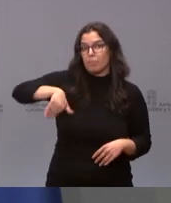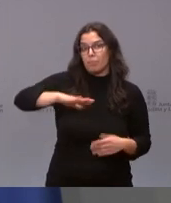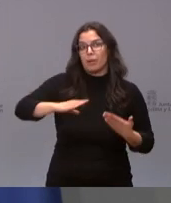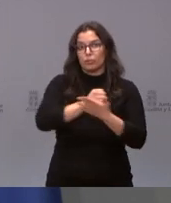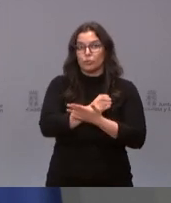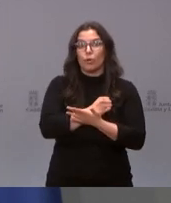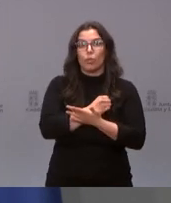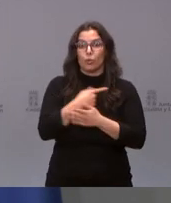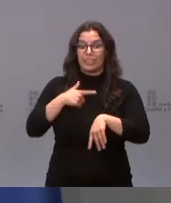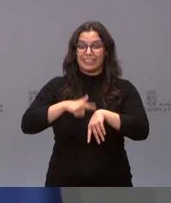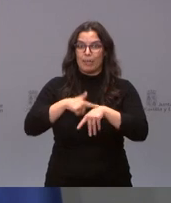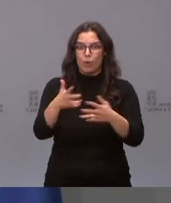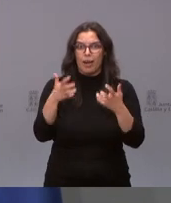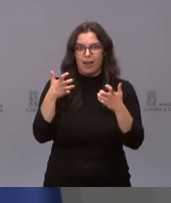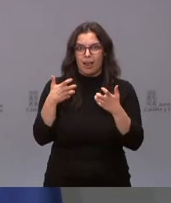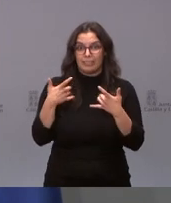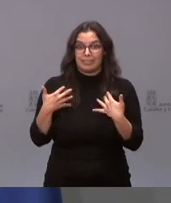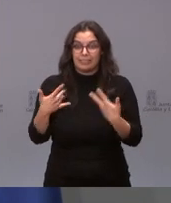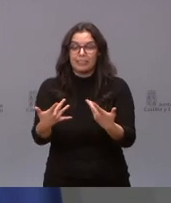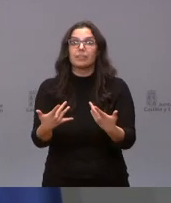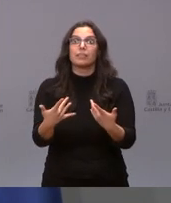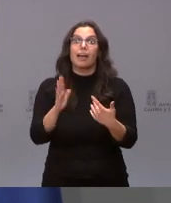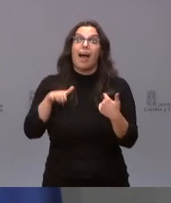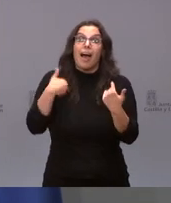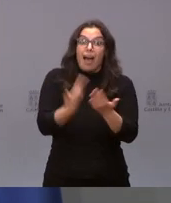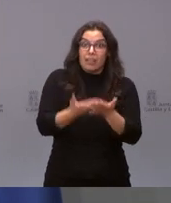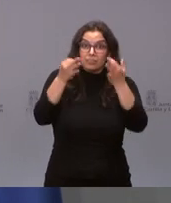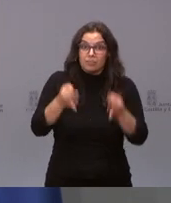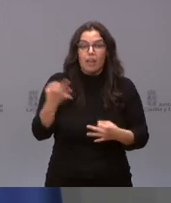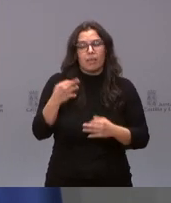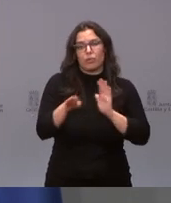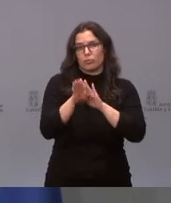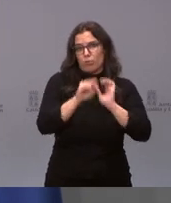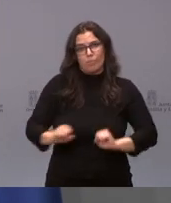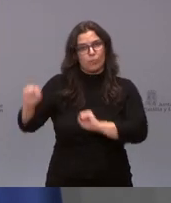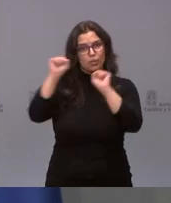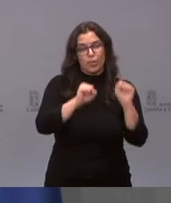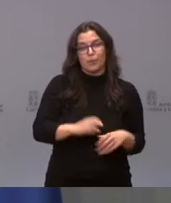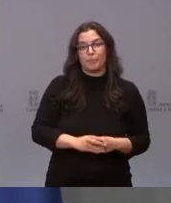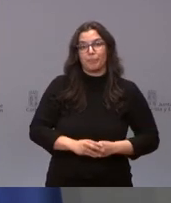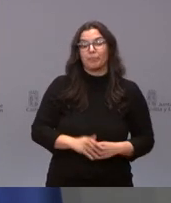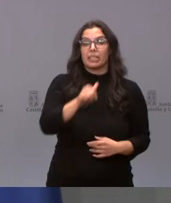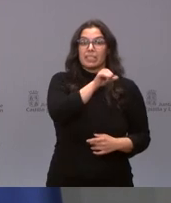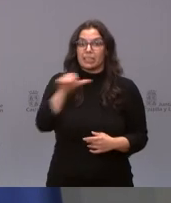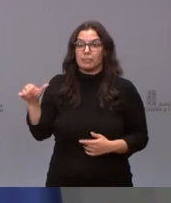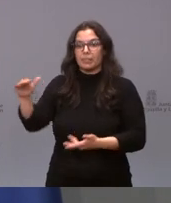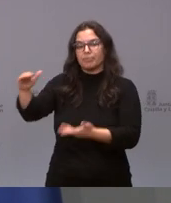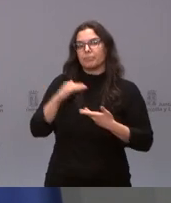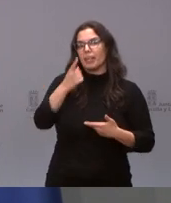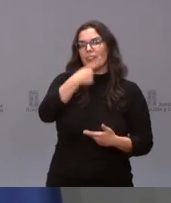ganarle tiempo al virus y mientras tanto tenemos que seguir protegiéndonos esta semana recibimos